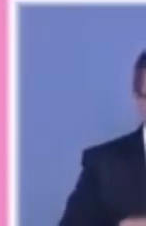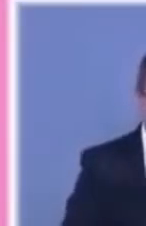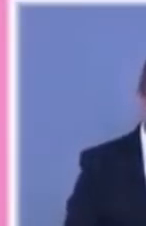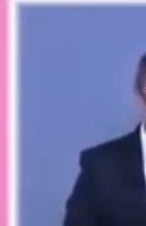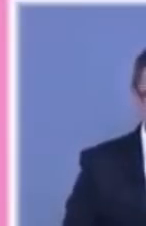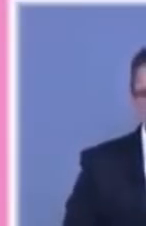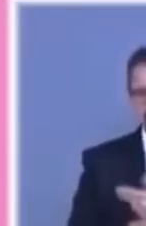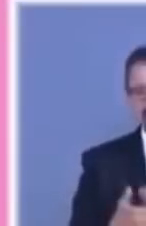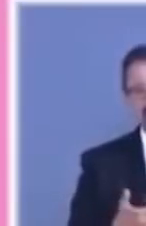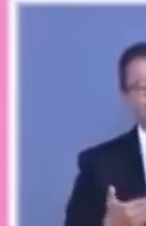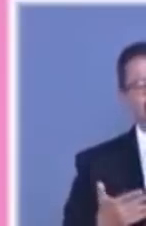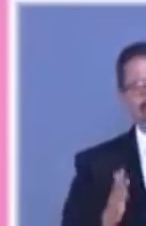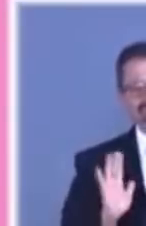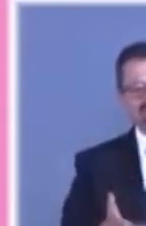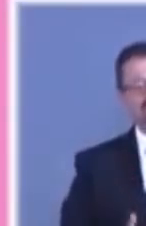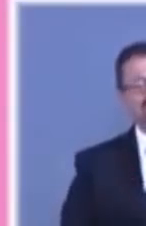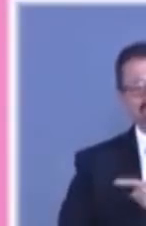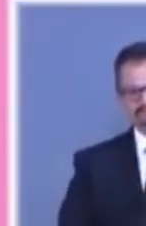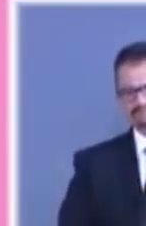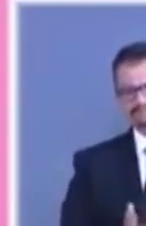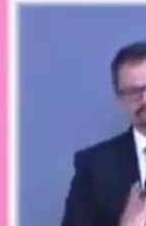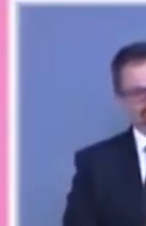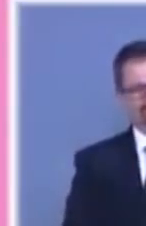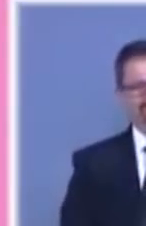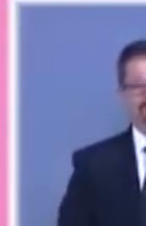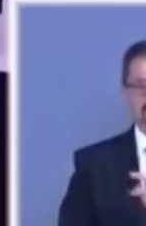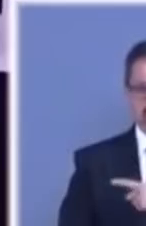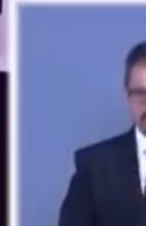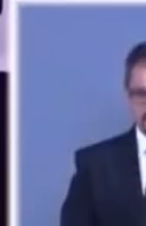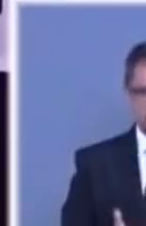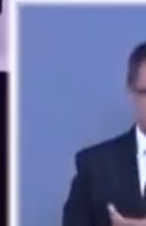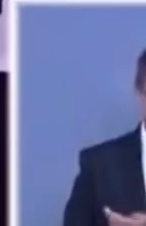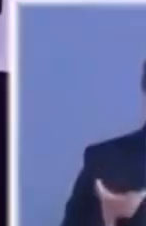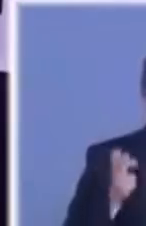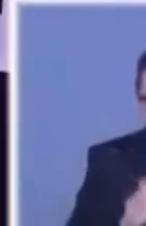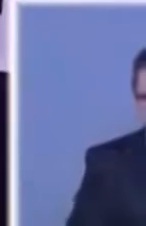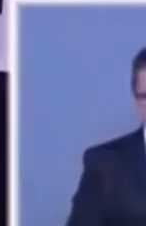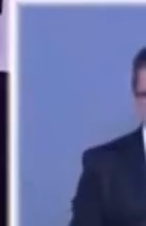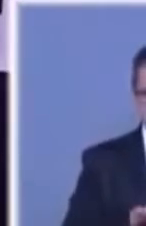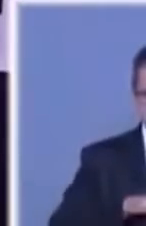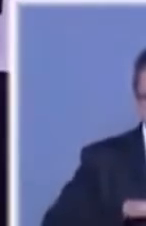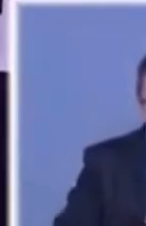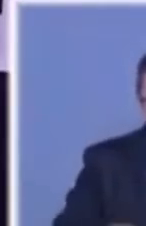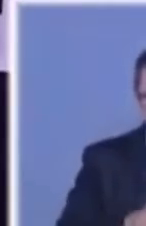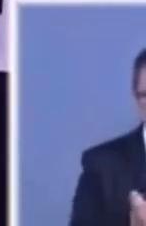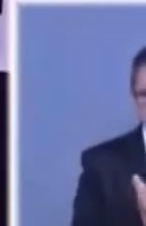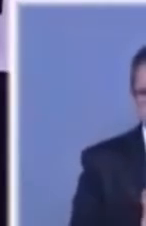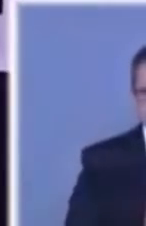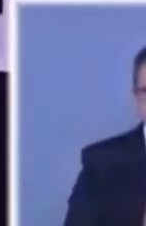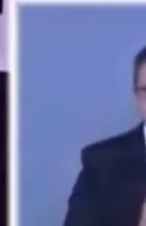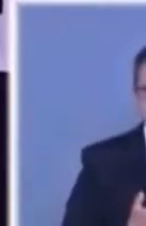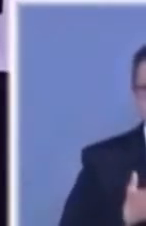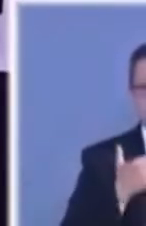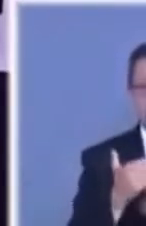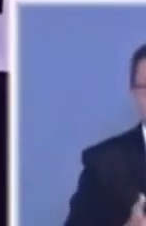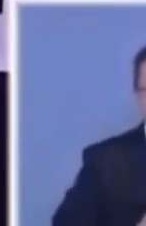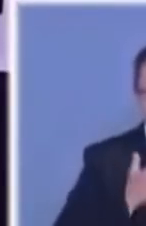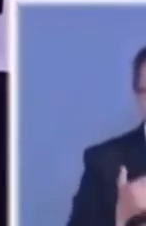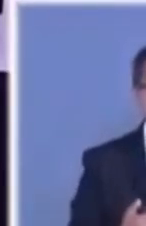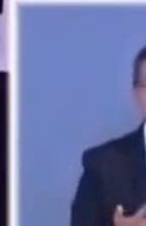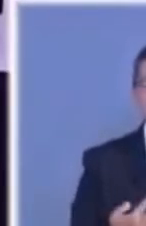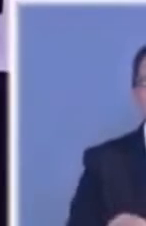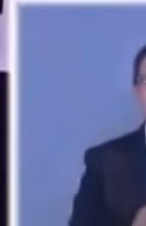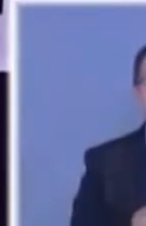Lo que necesitamos es que haya inversión, empleo, desarrollo, y para eso se necesita mucha confianza, un gobierno